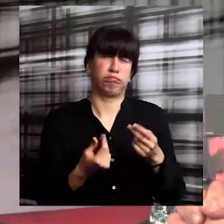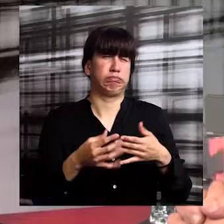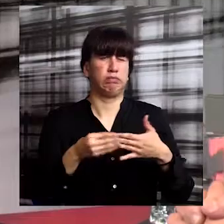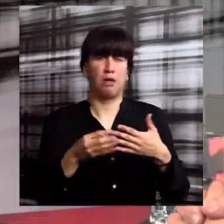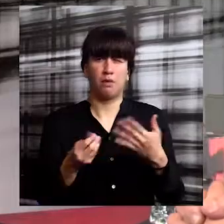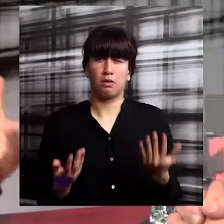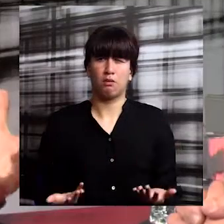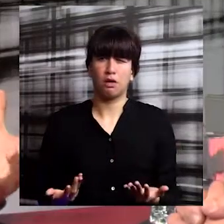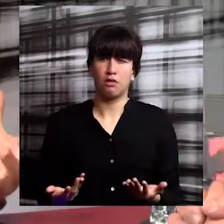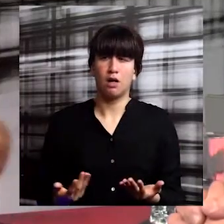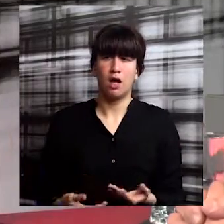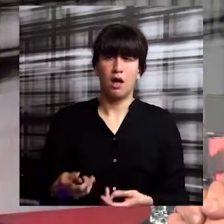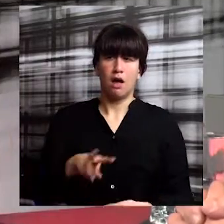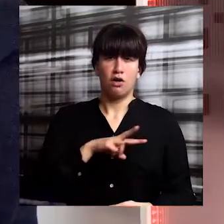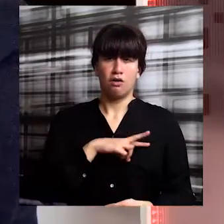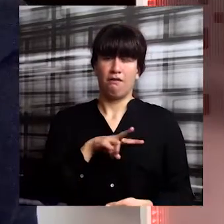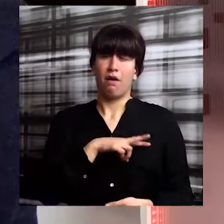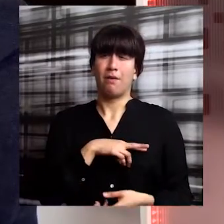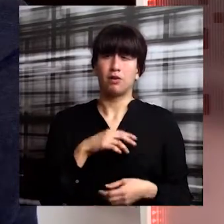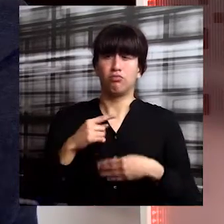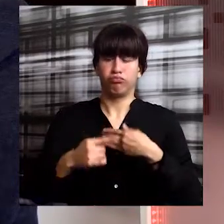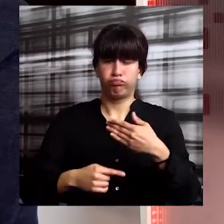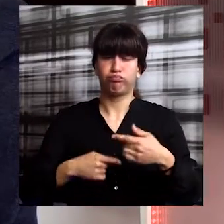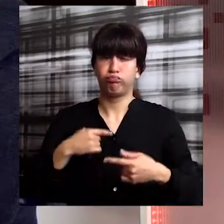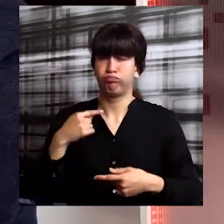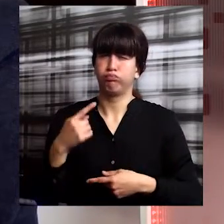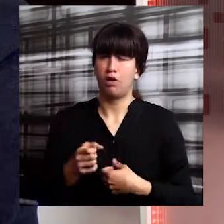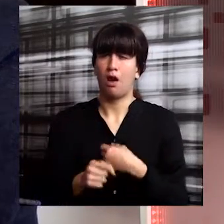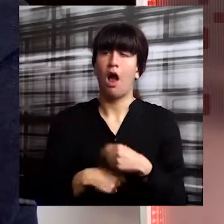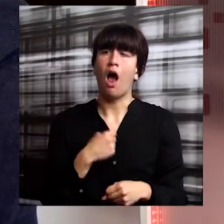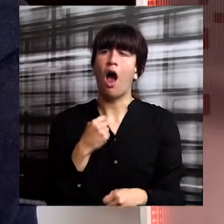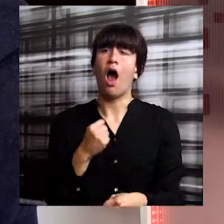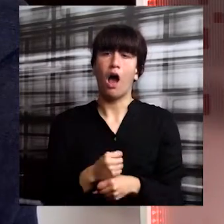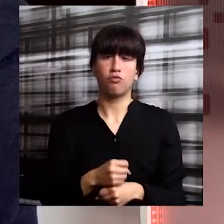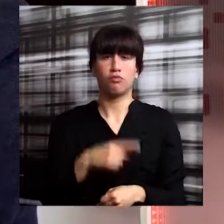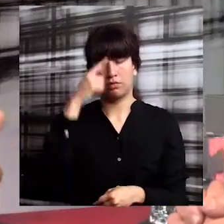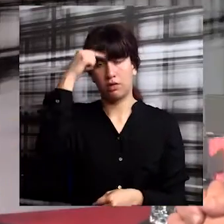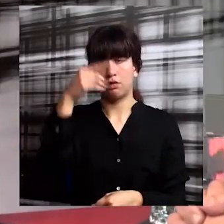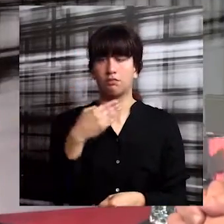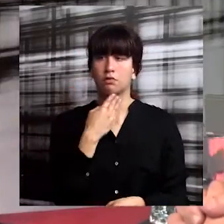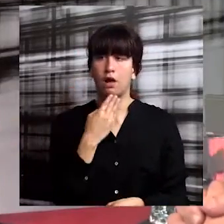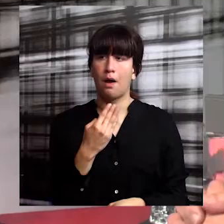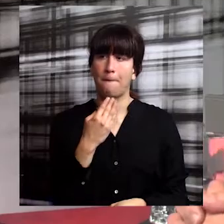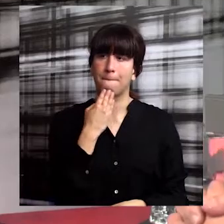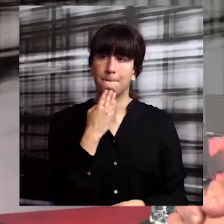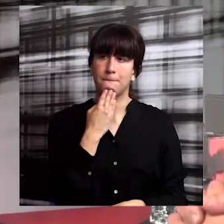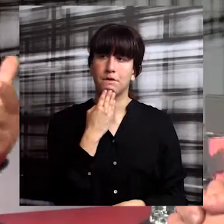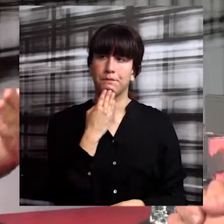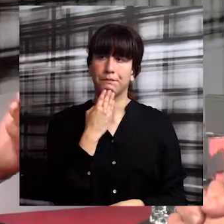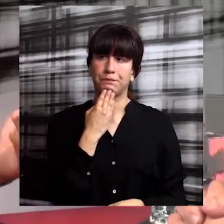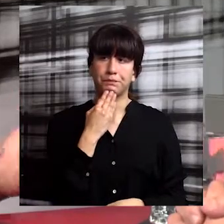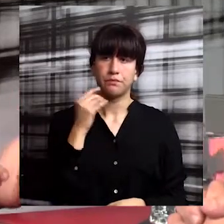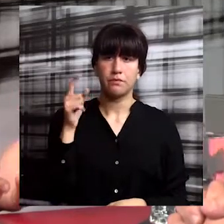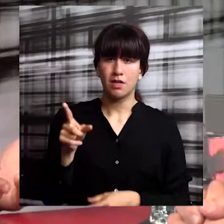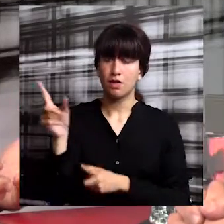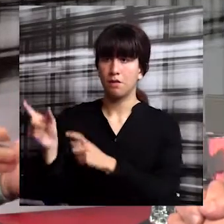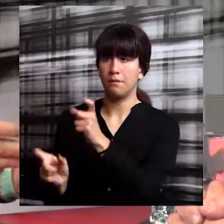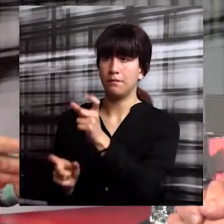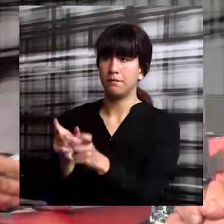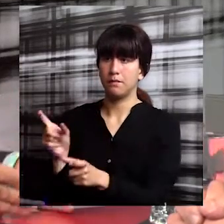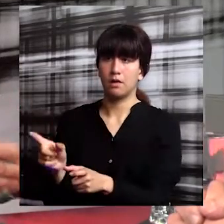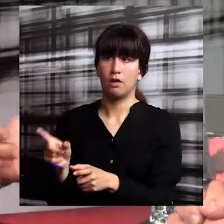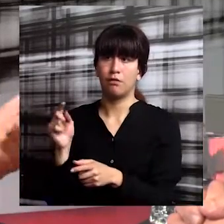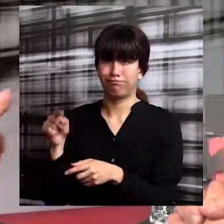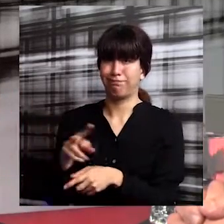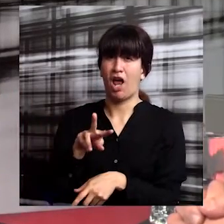Y Valparaíso durante años, y San Antonio también, y otros terminales a lo largo nacional, reciben a pasajeros en terminales que son mixtos, que son